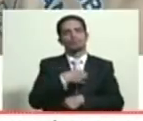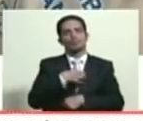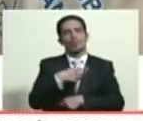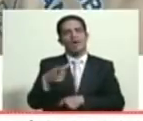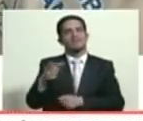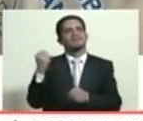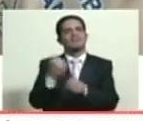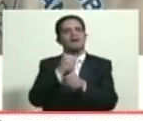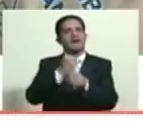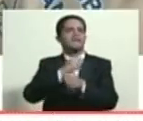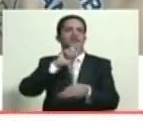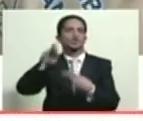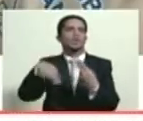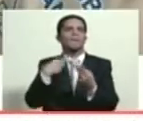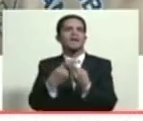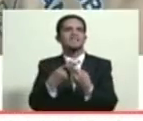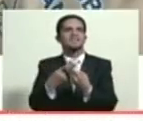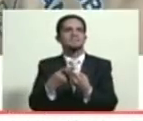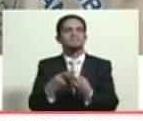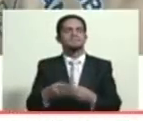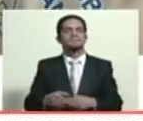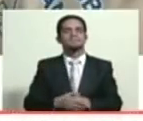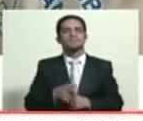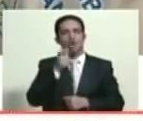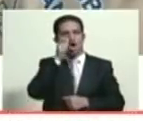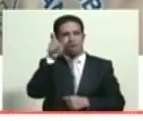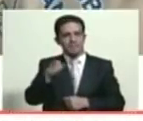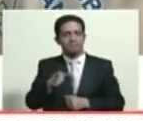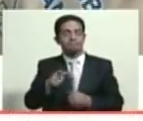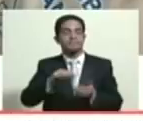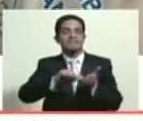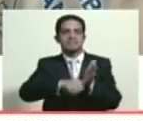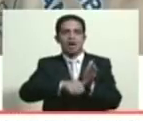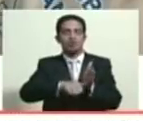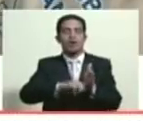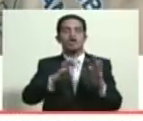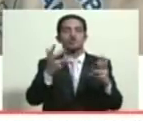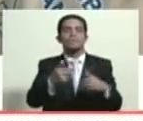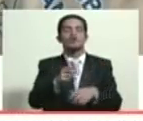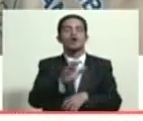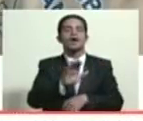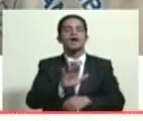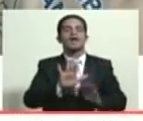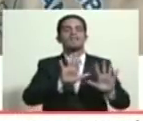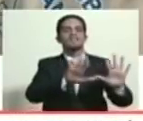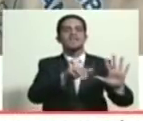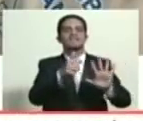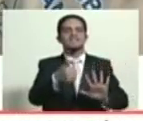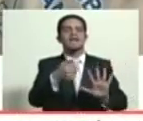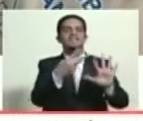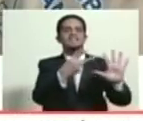Antonio Guaidó Márquez, titular de la cédula de identidad número